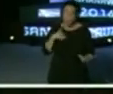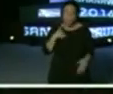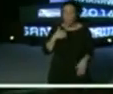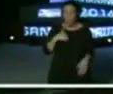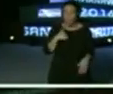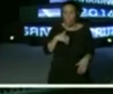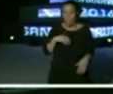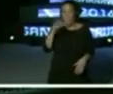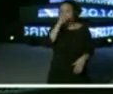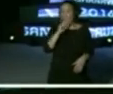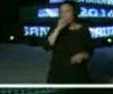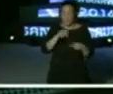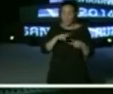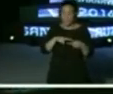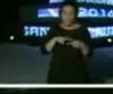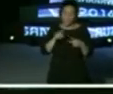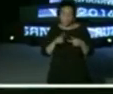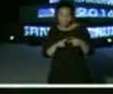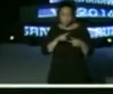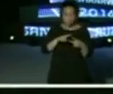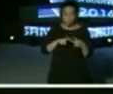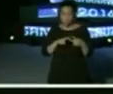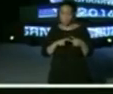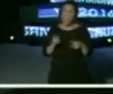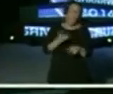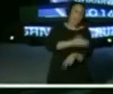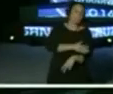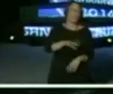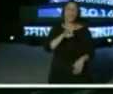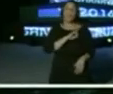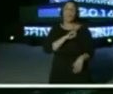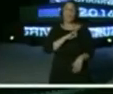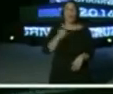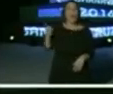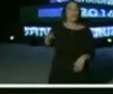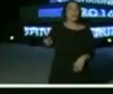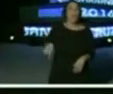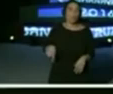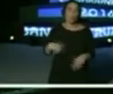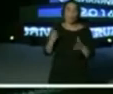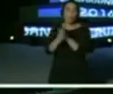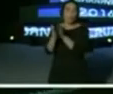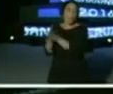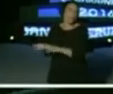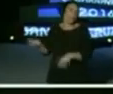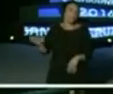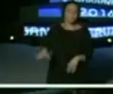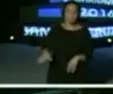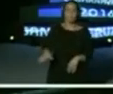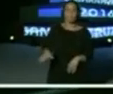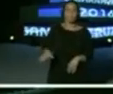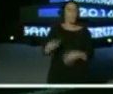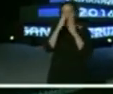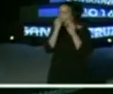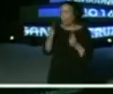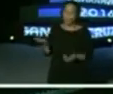de cantar nuestro repertorio, Mameluco hace unos meses perdió un compañero. No nos